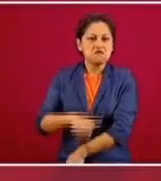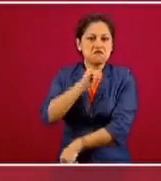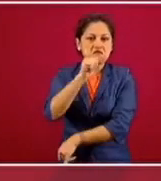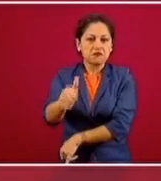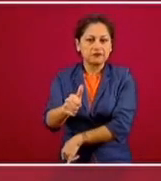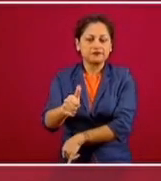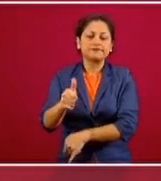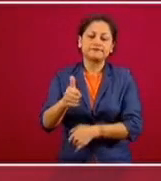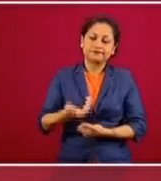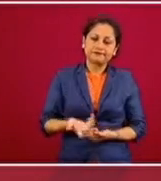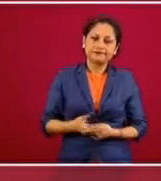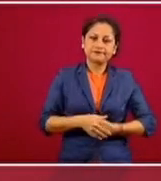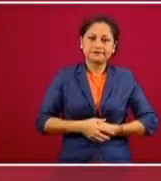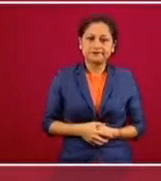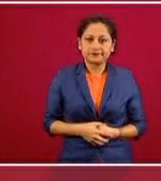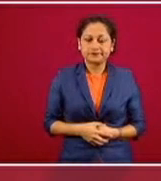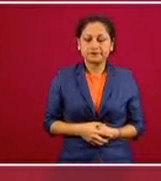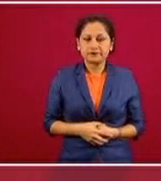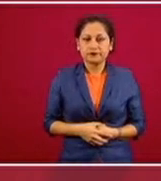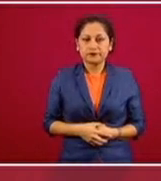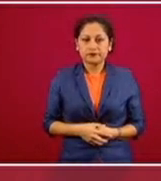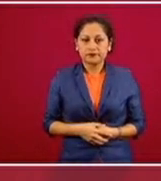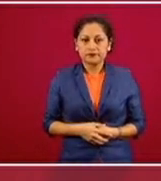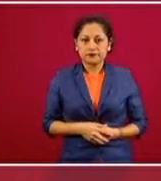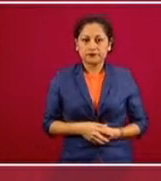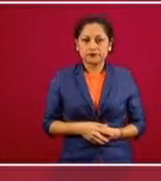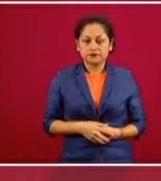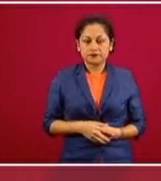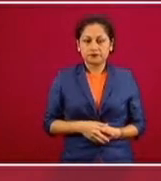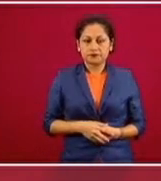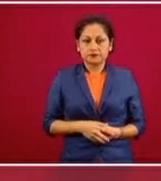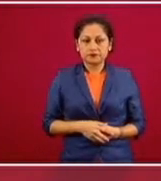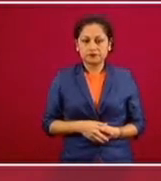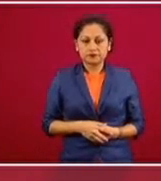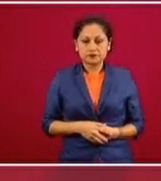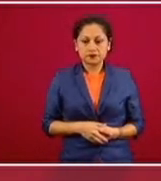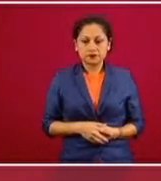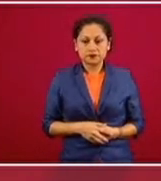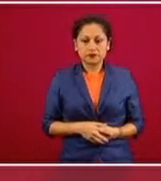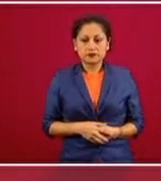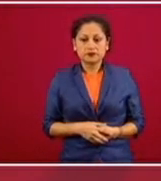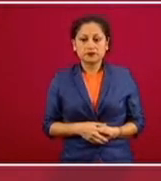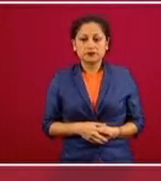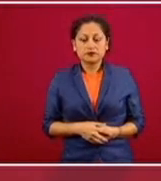También decirles que